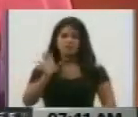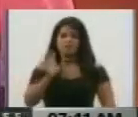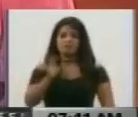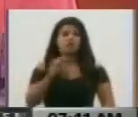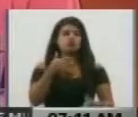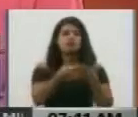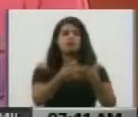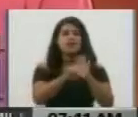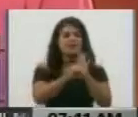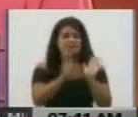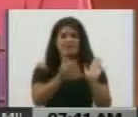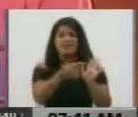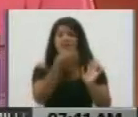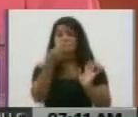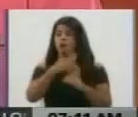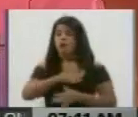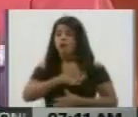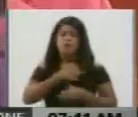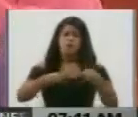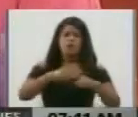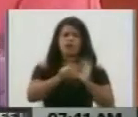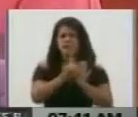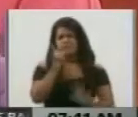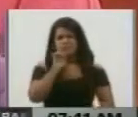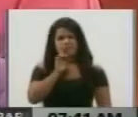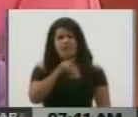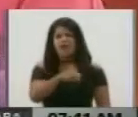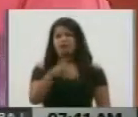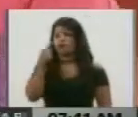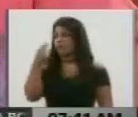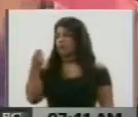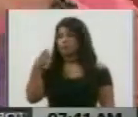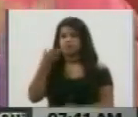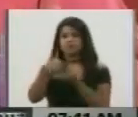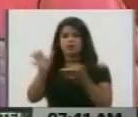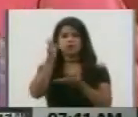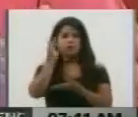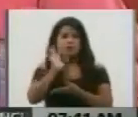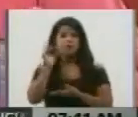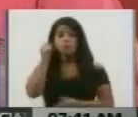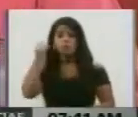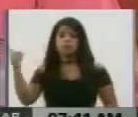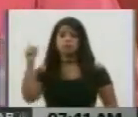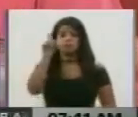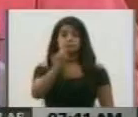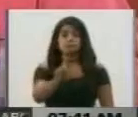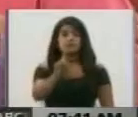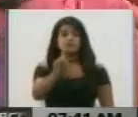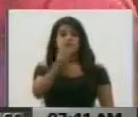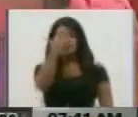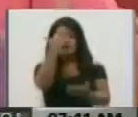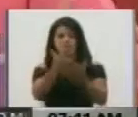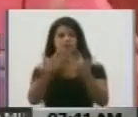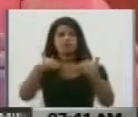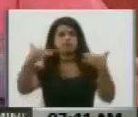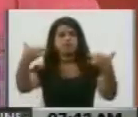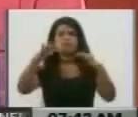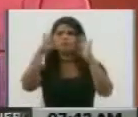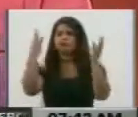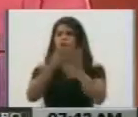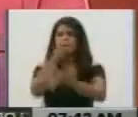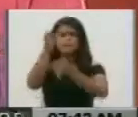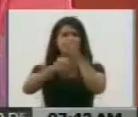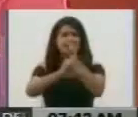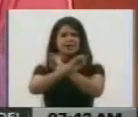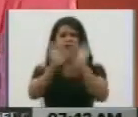jurídico. Por eso la presidenta ha decidido ir hasta el Senado y exponerse ante el mundo y exponer